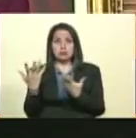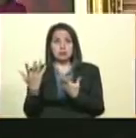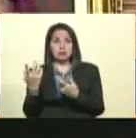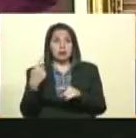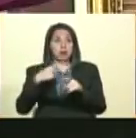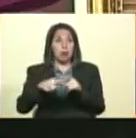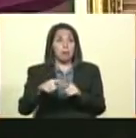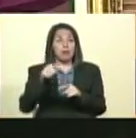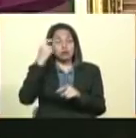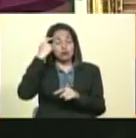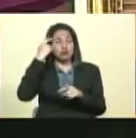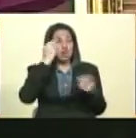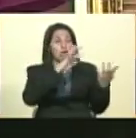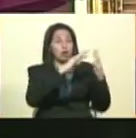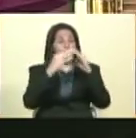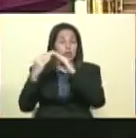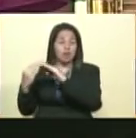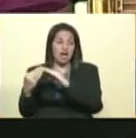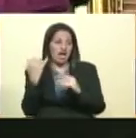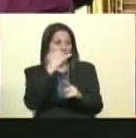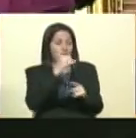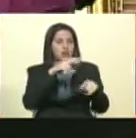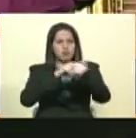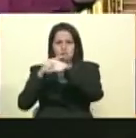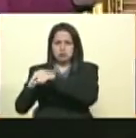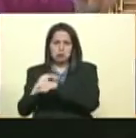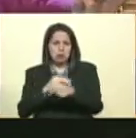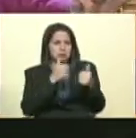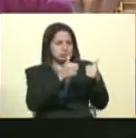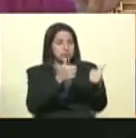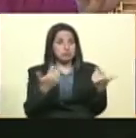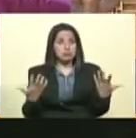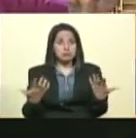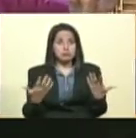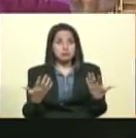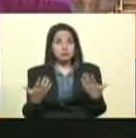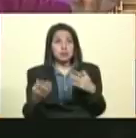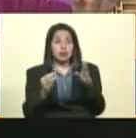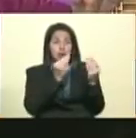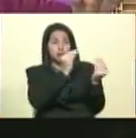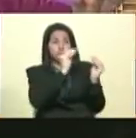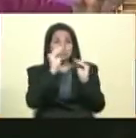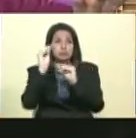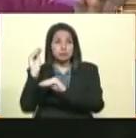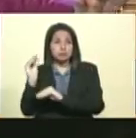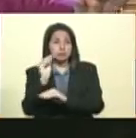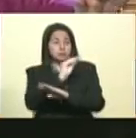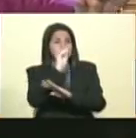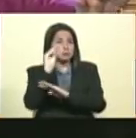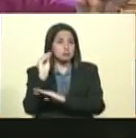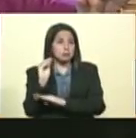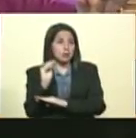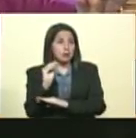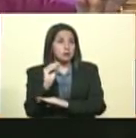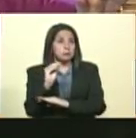que en mi comunidad tengo mi médica allí. En medicina preventiva, ¿verdad? Medicina